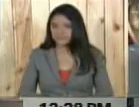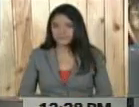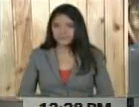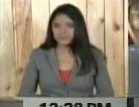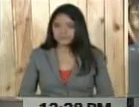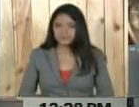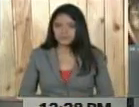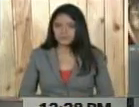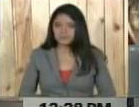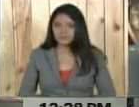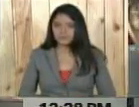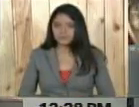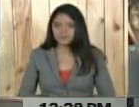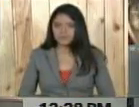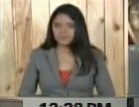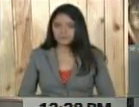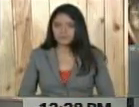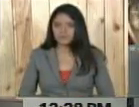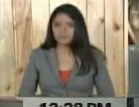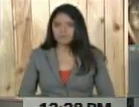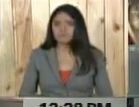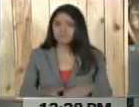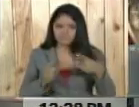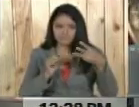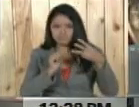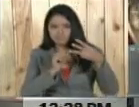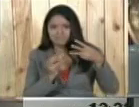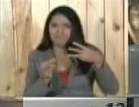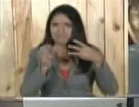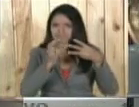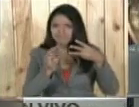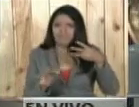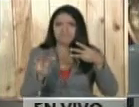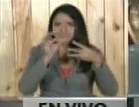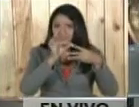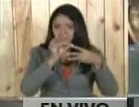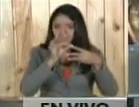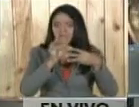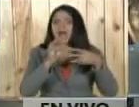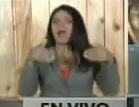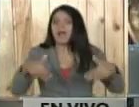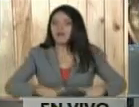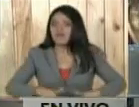que tiene, digamos, conexión y coherencia con el esfuerzo por la paz,